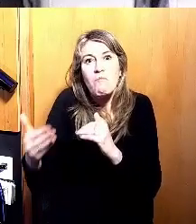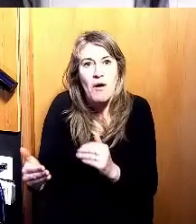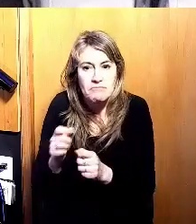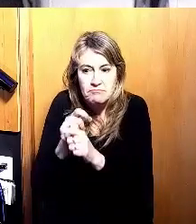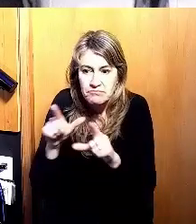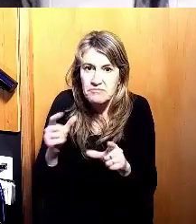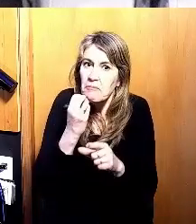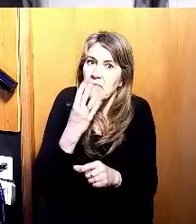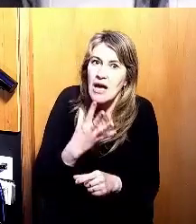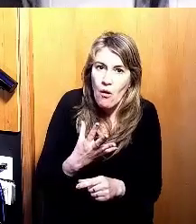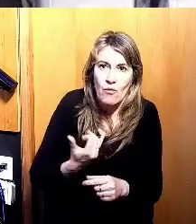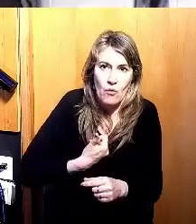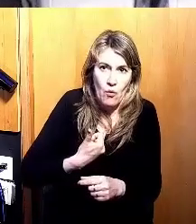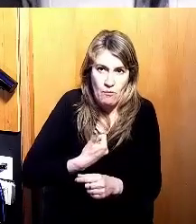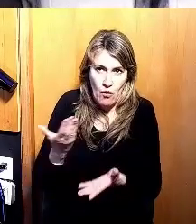liberadas.